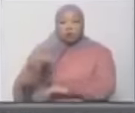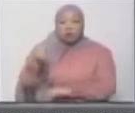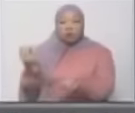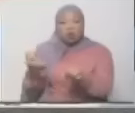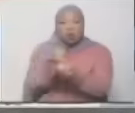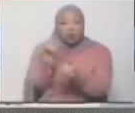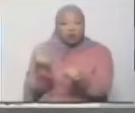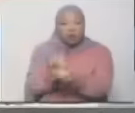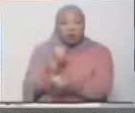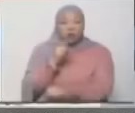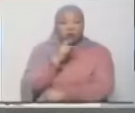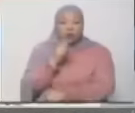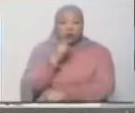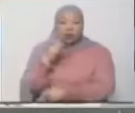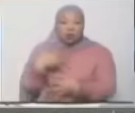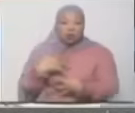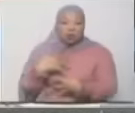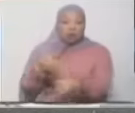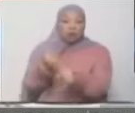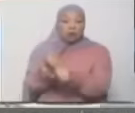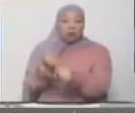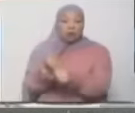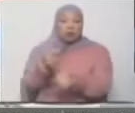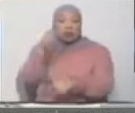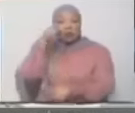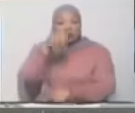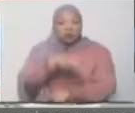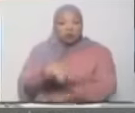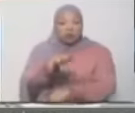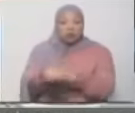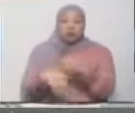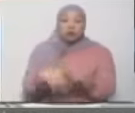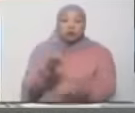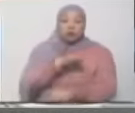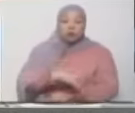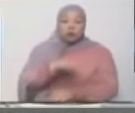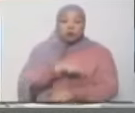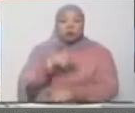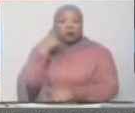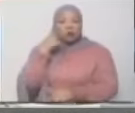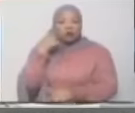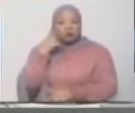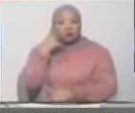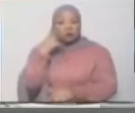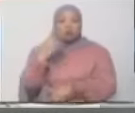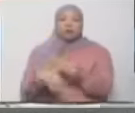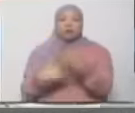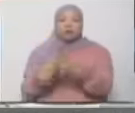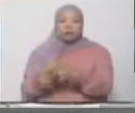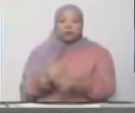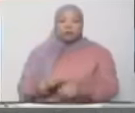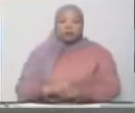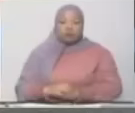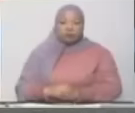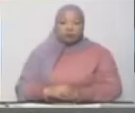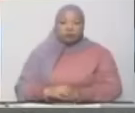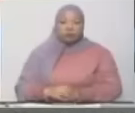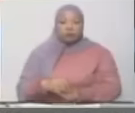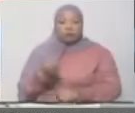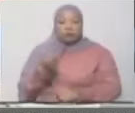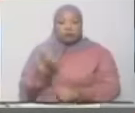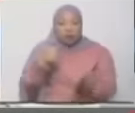trabajos interesante, ¿ves? Yo voy a publicarlo en mis redes sociales, estén pendientes para que lo lean y le den